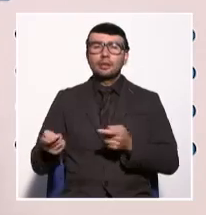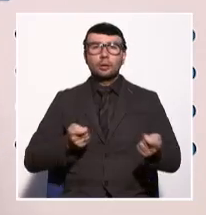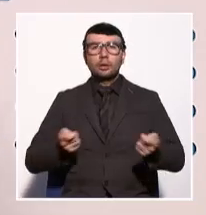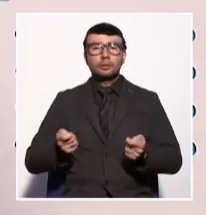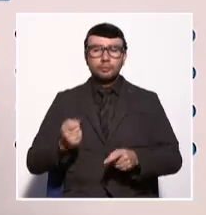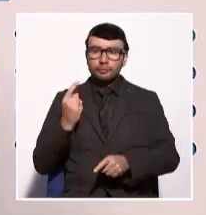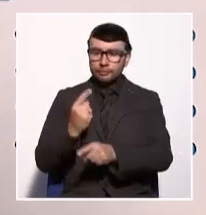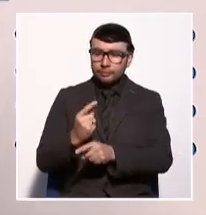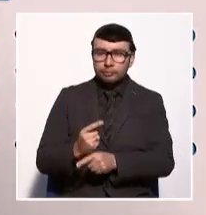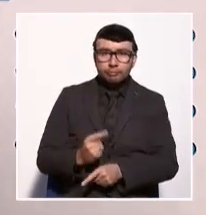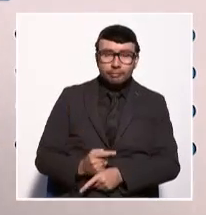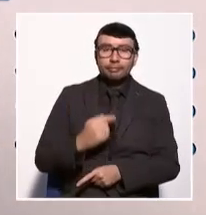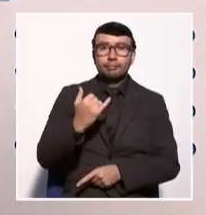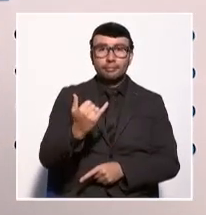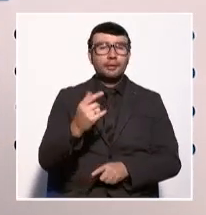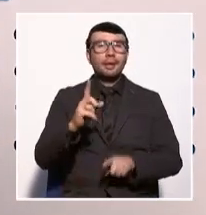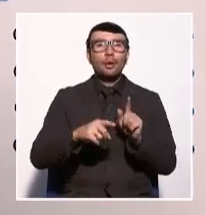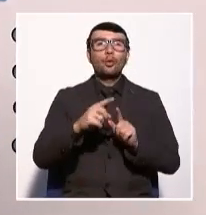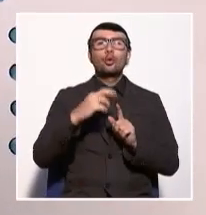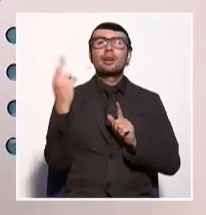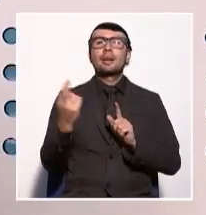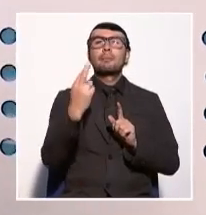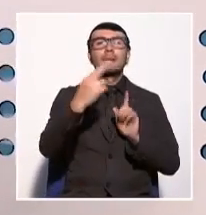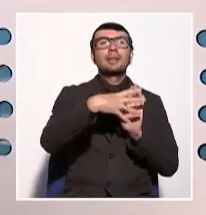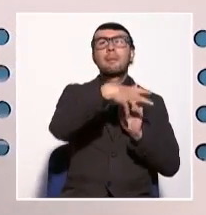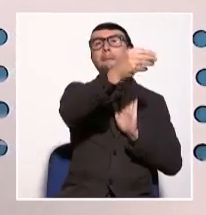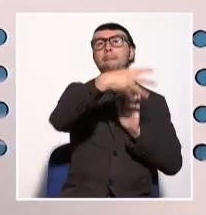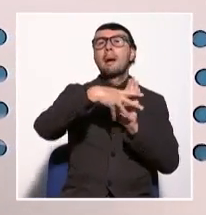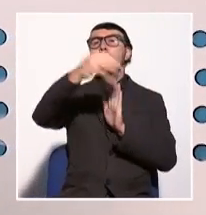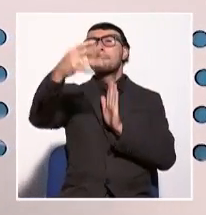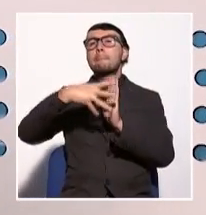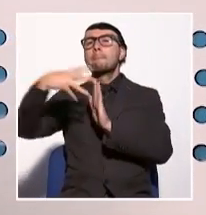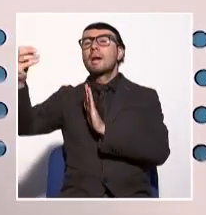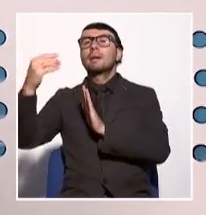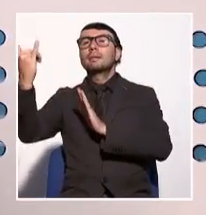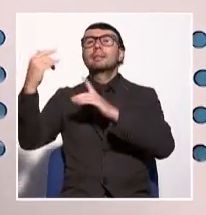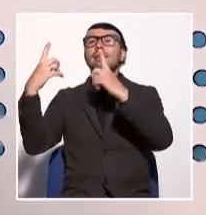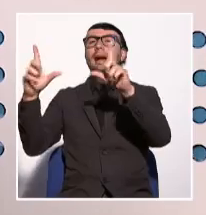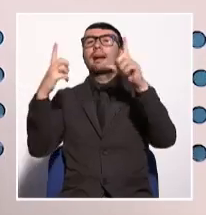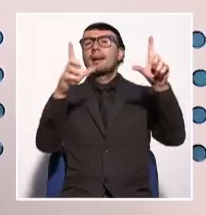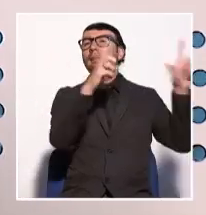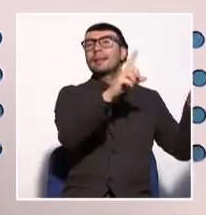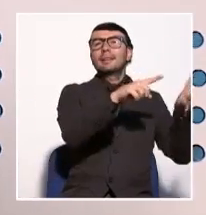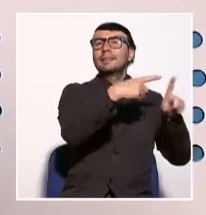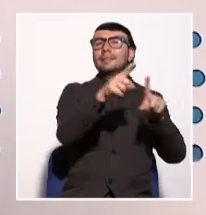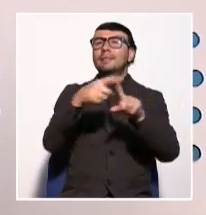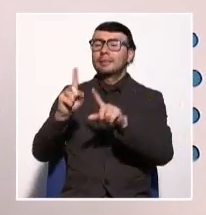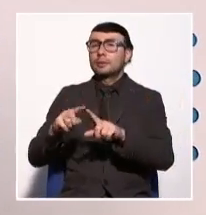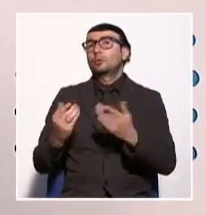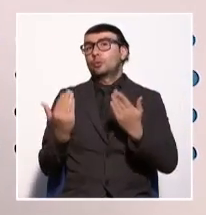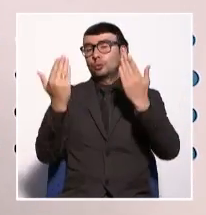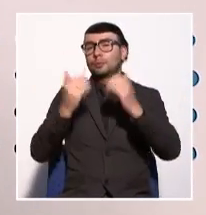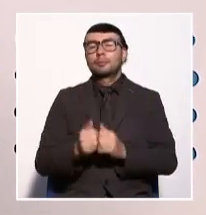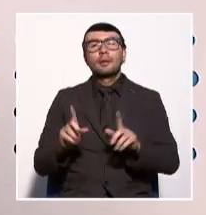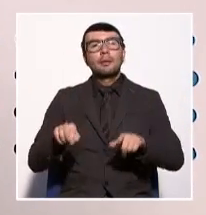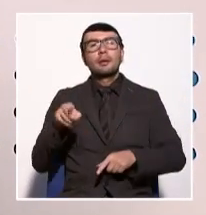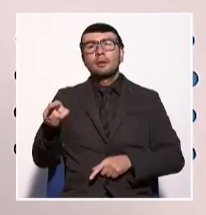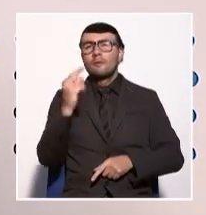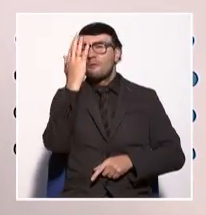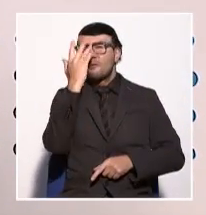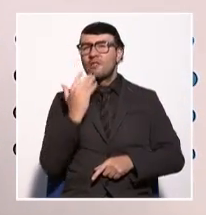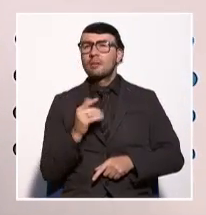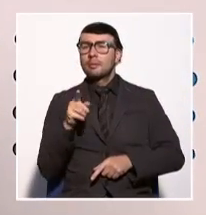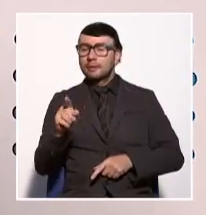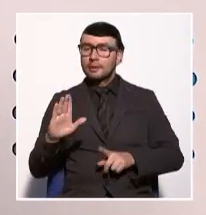retransmiten y locales que nos permiten esta señal de conexión vital a lo largo y ancho del país y también por facebook live buscando la cuenta